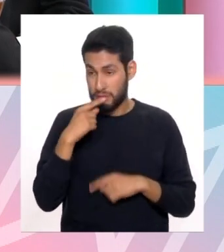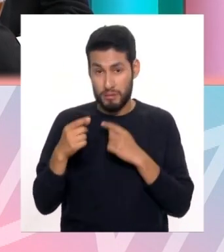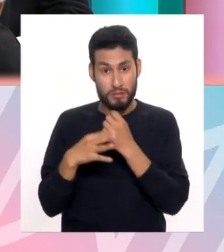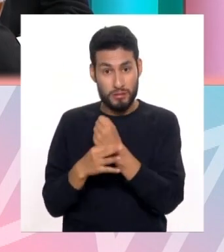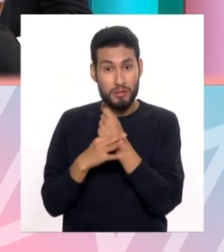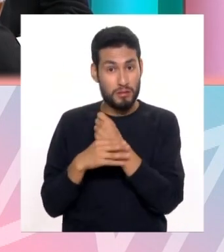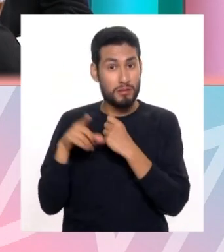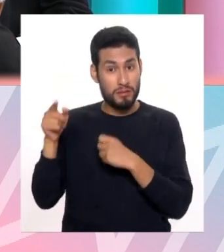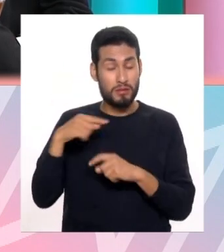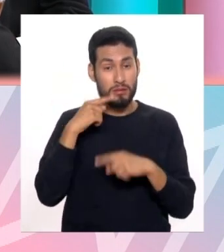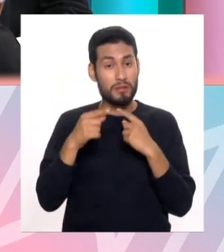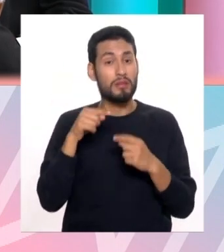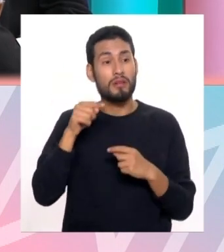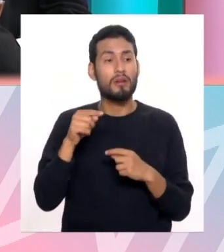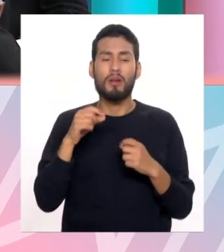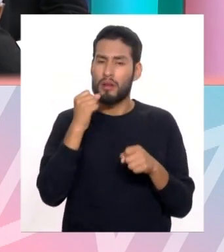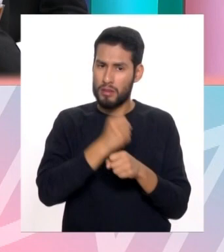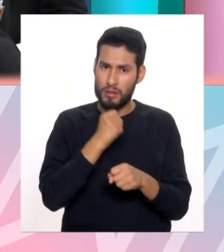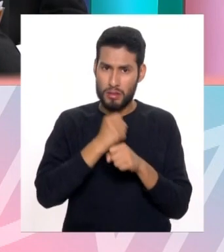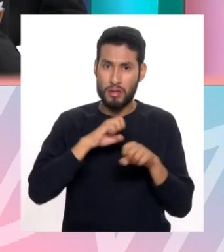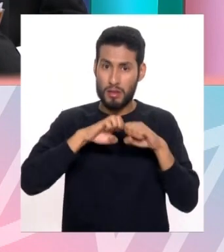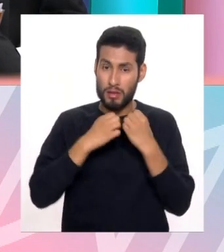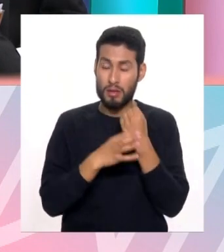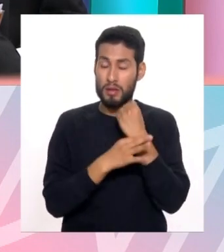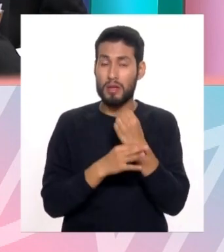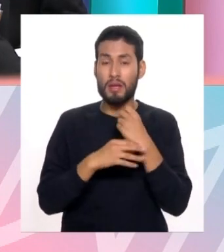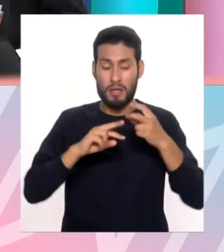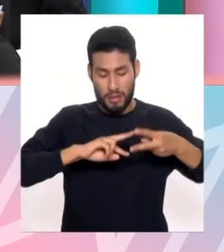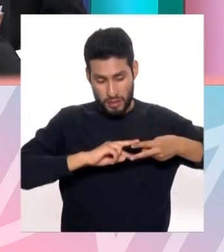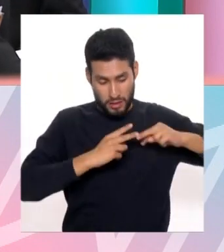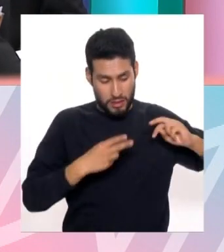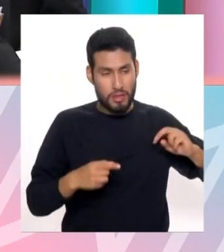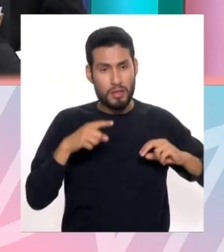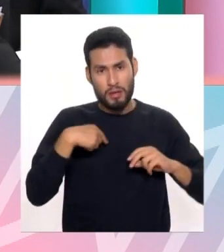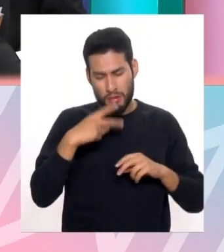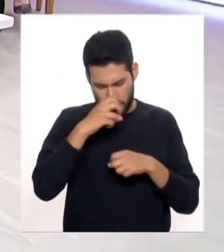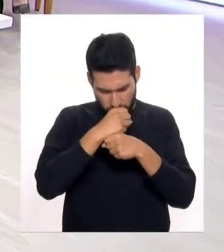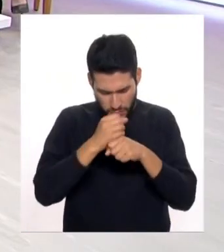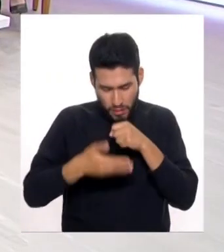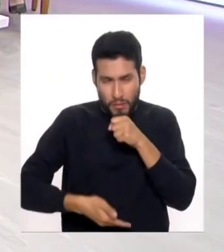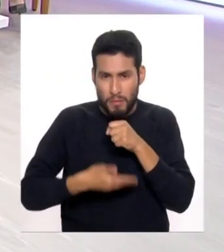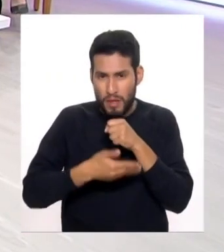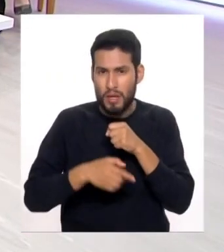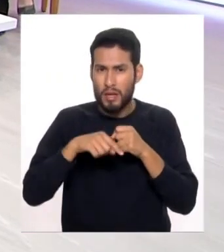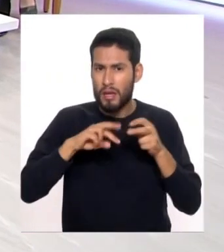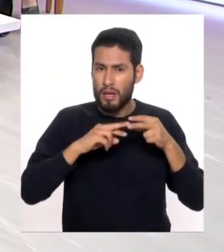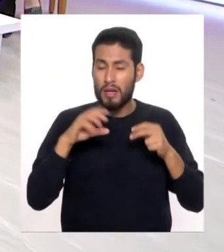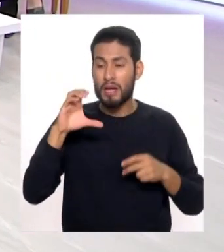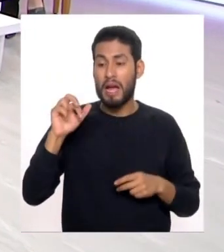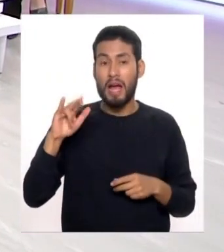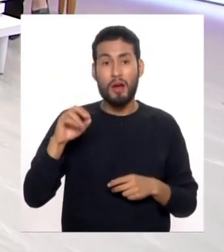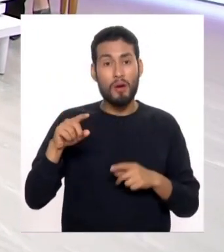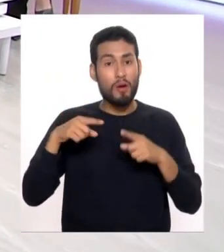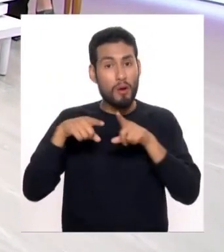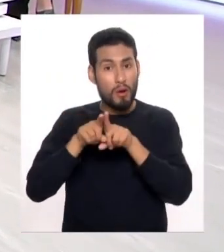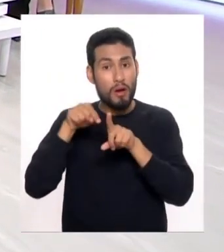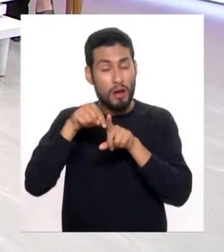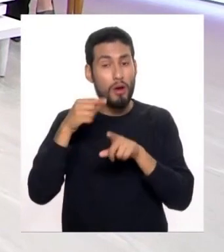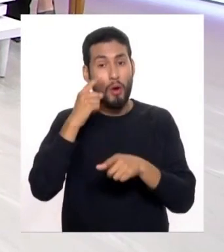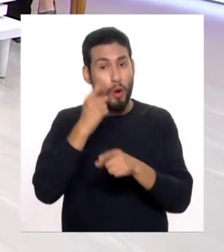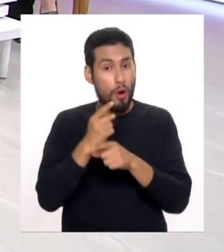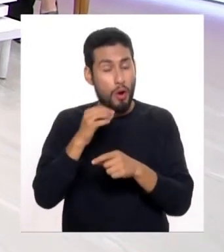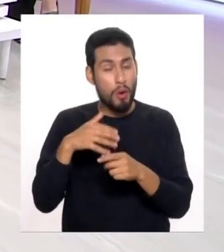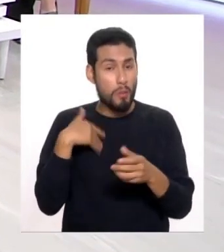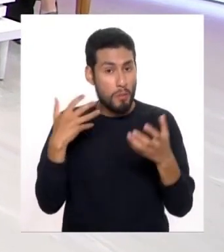doctora Paola en el San Bartolomé, un trabajo en equipo con el médico genetista, el ADN del bebé. Ver que el cariotipo del bebé se encuentre normal